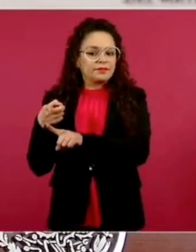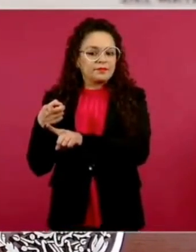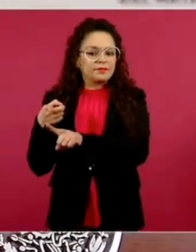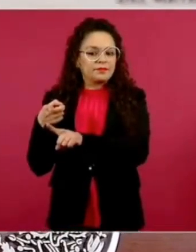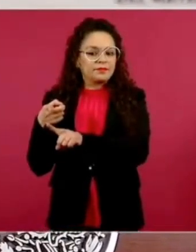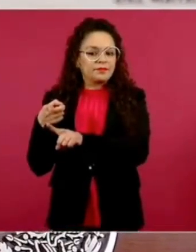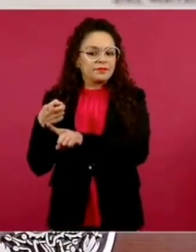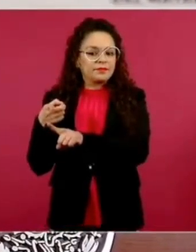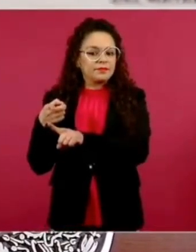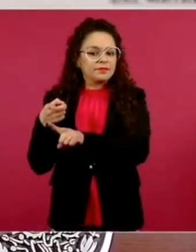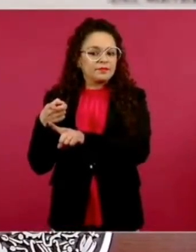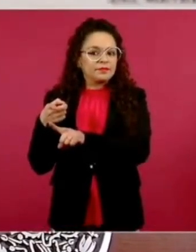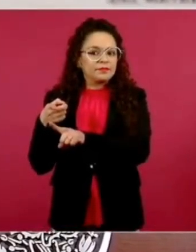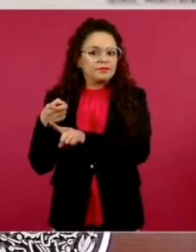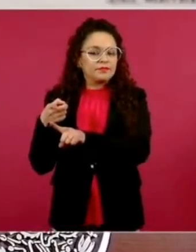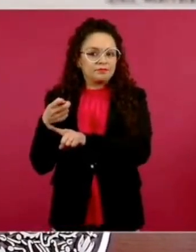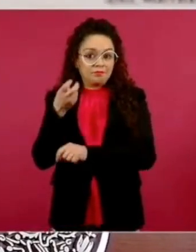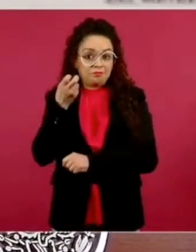¿quién pompó?